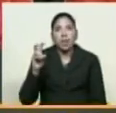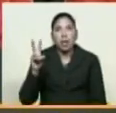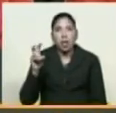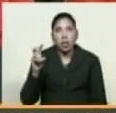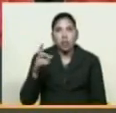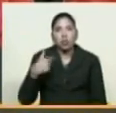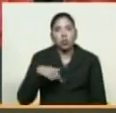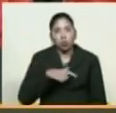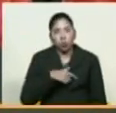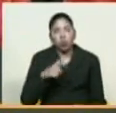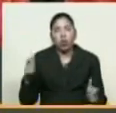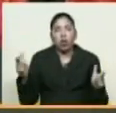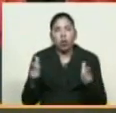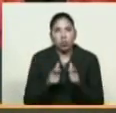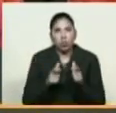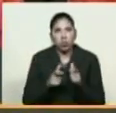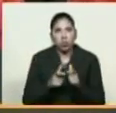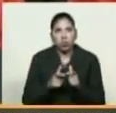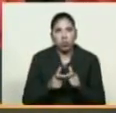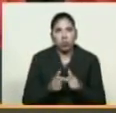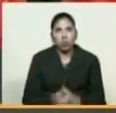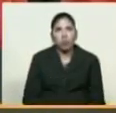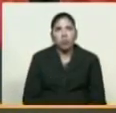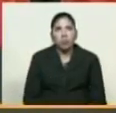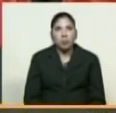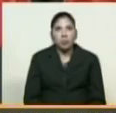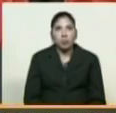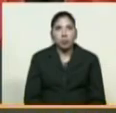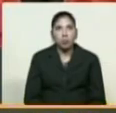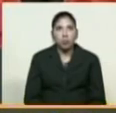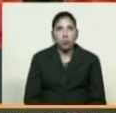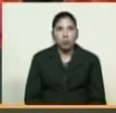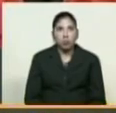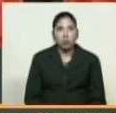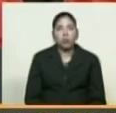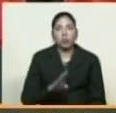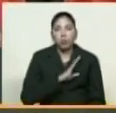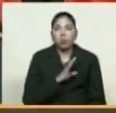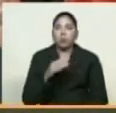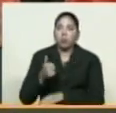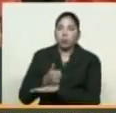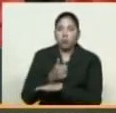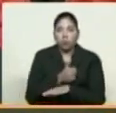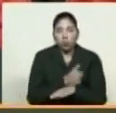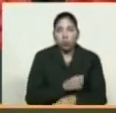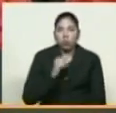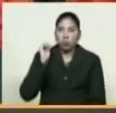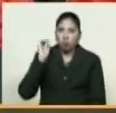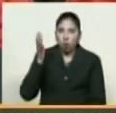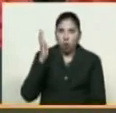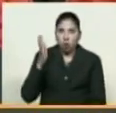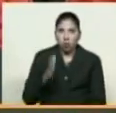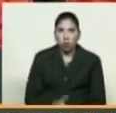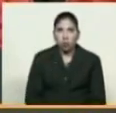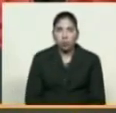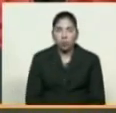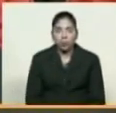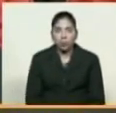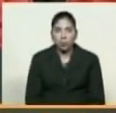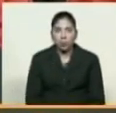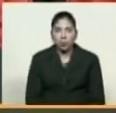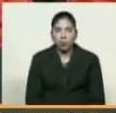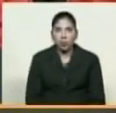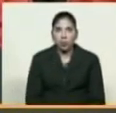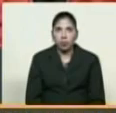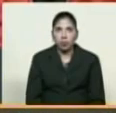estaremos reunidos los compañeros que forman parte del Congreso del Partido, compañeras y compañeras,